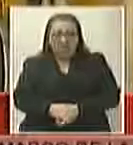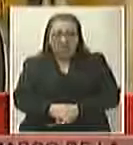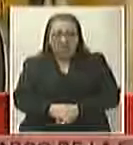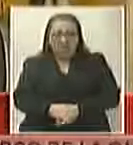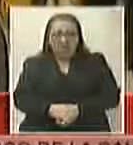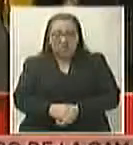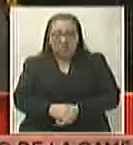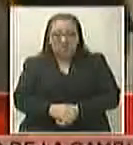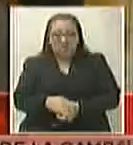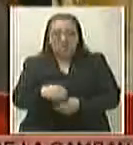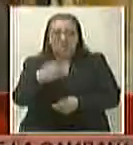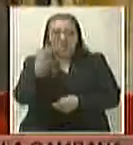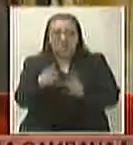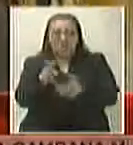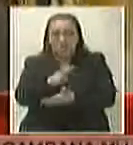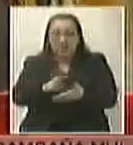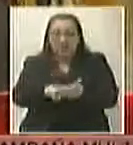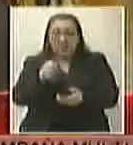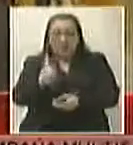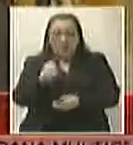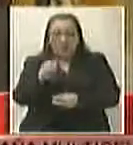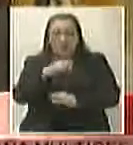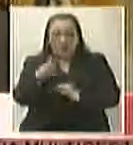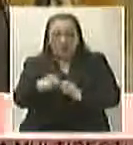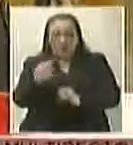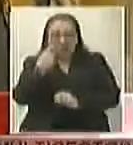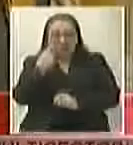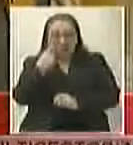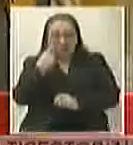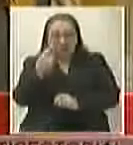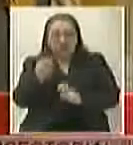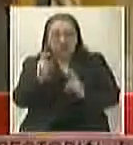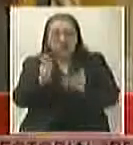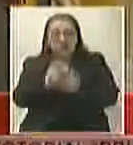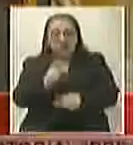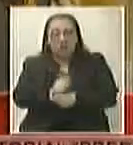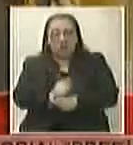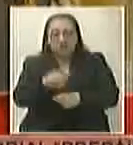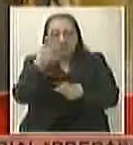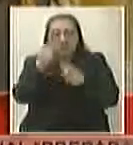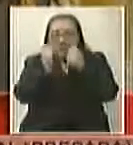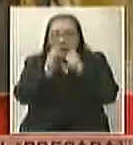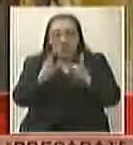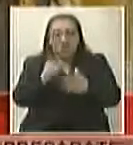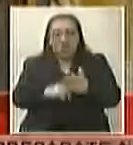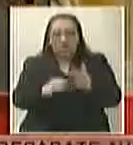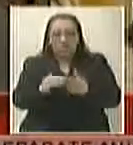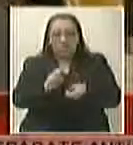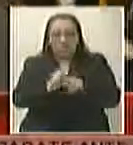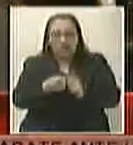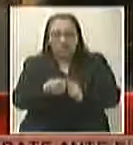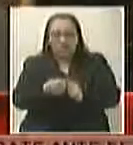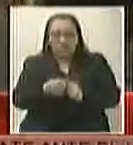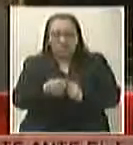En realidad, la persona que lee muy bien el proyecto y determina y conoce del sector educación se va a dar cuenta que es pues un